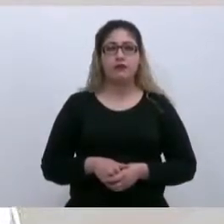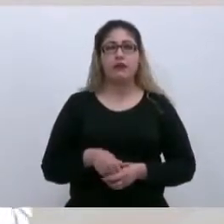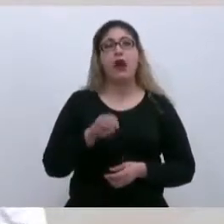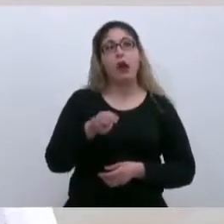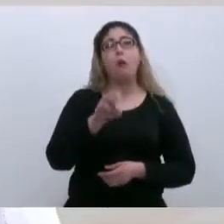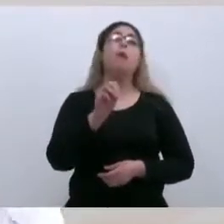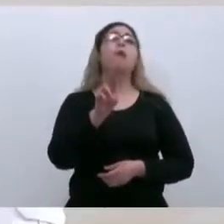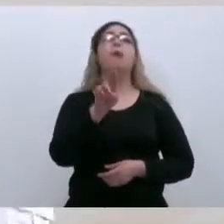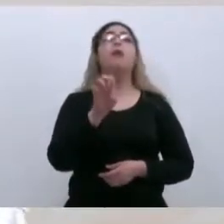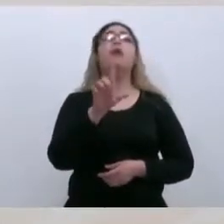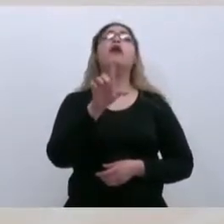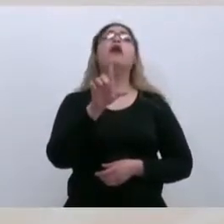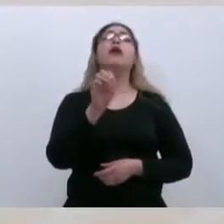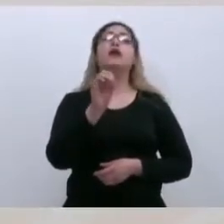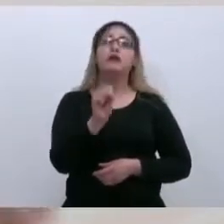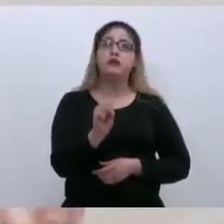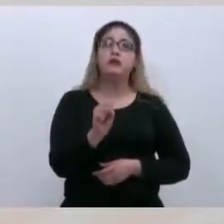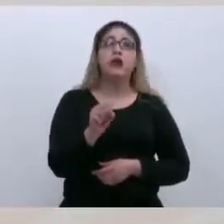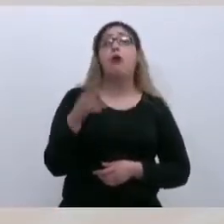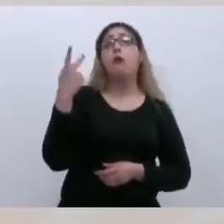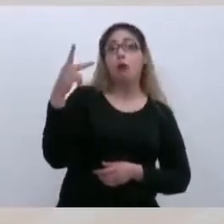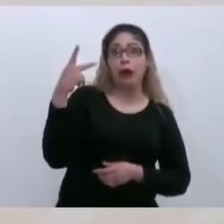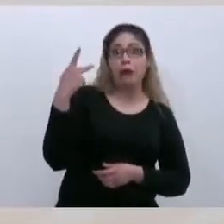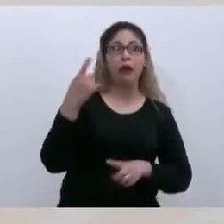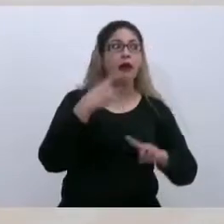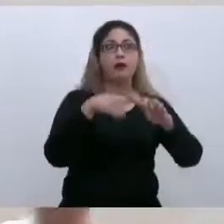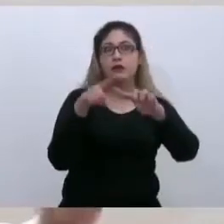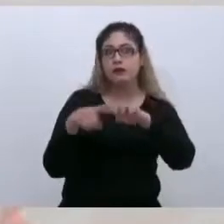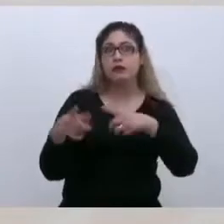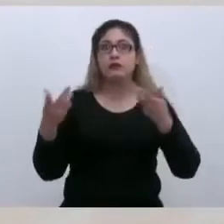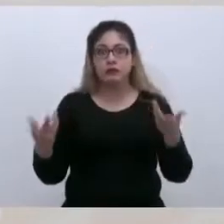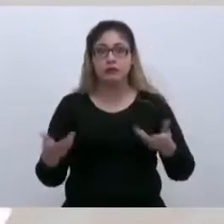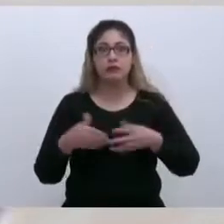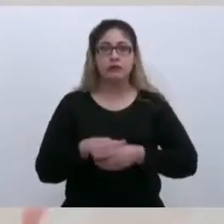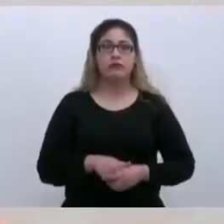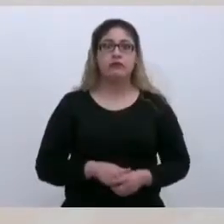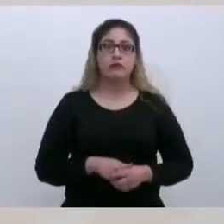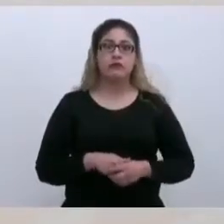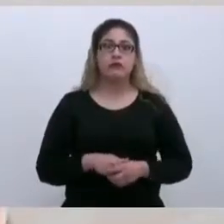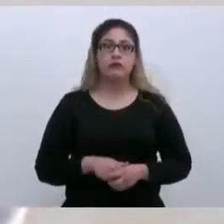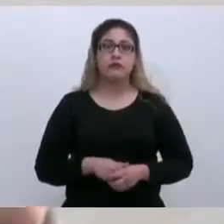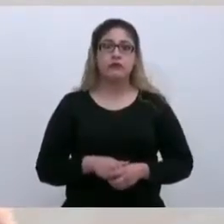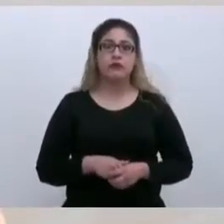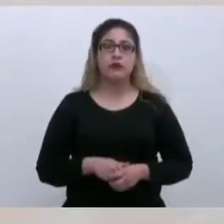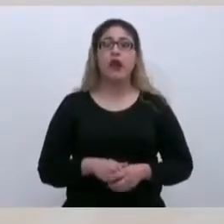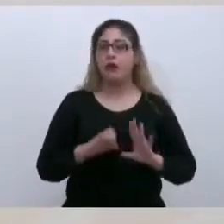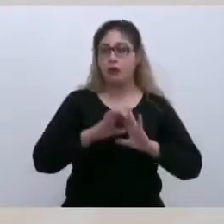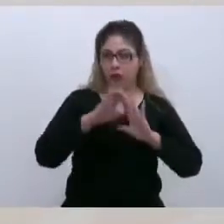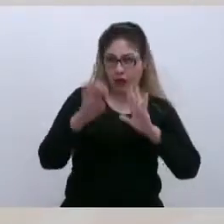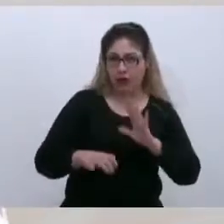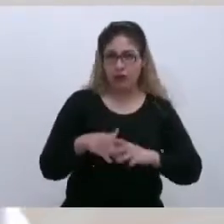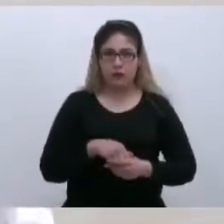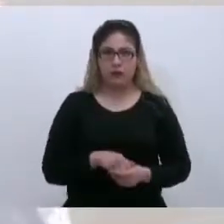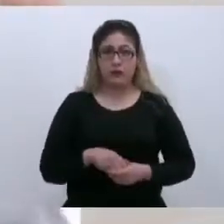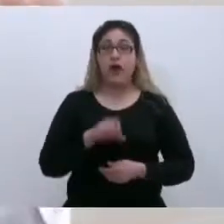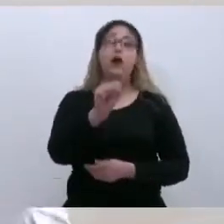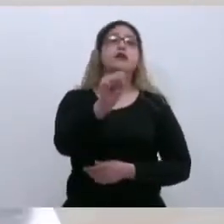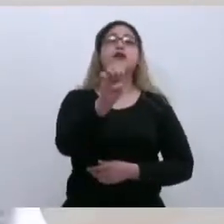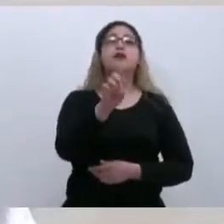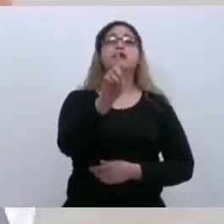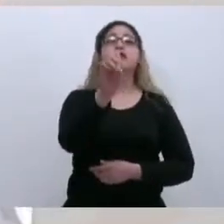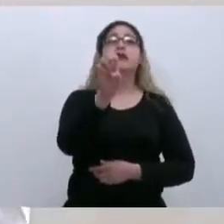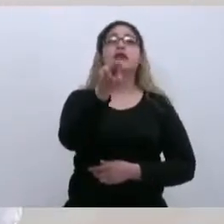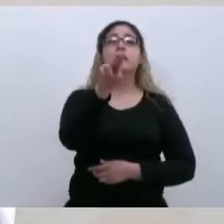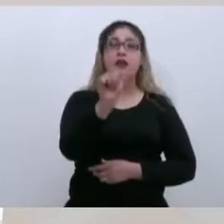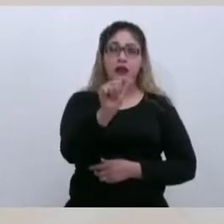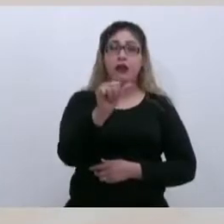en Puebla. Aquí, en este mismo hospital, la Sedena llegó a tener, tiene todavía 60 camas utilizadas. Y se demostró que la mejor